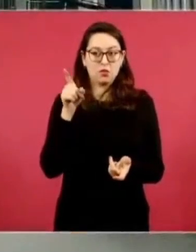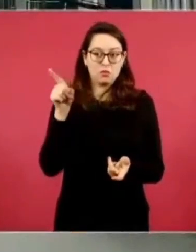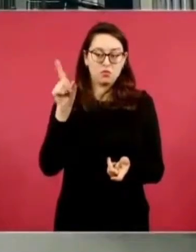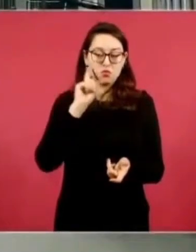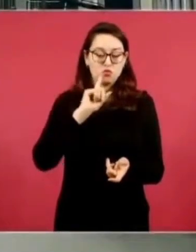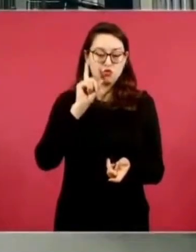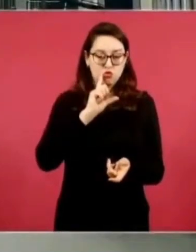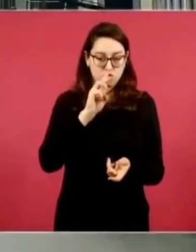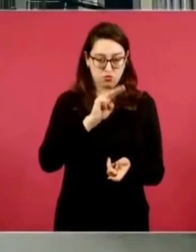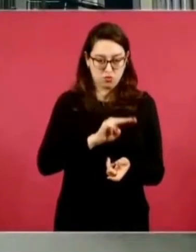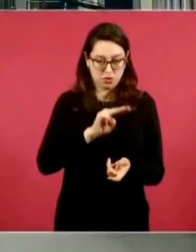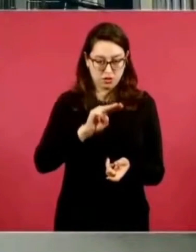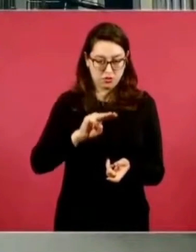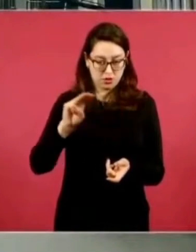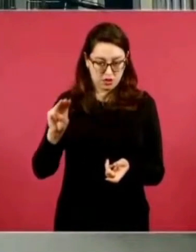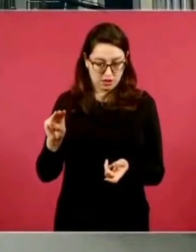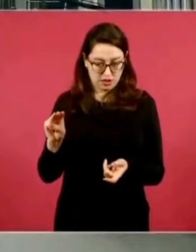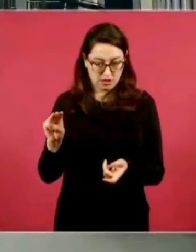Michoacán,